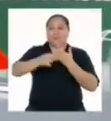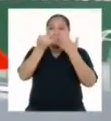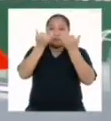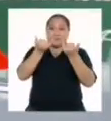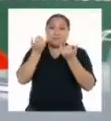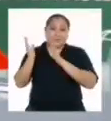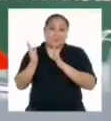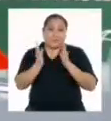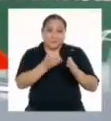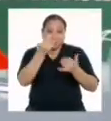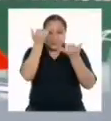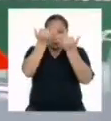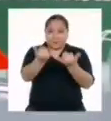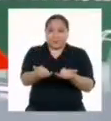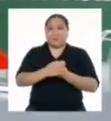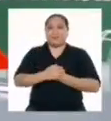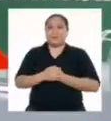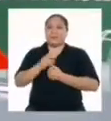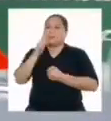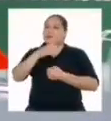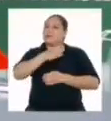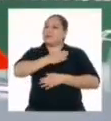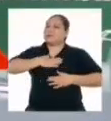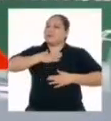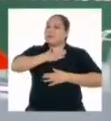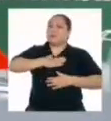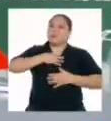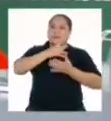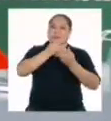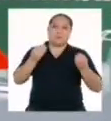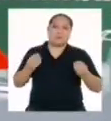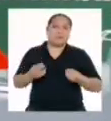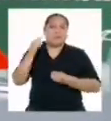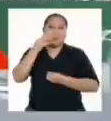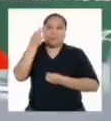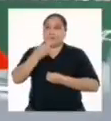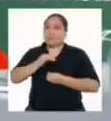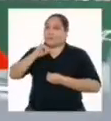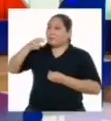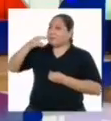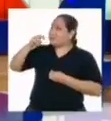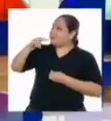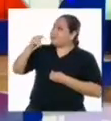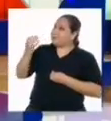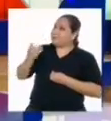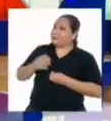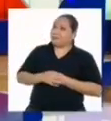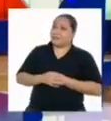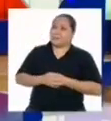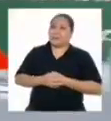que tenemos preparado para el día de hoy, nos divertiremos mucho. ¿No es cierto, Jonathan?